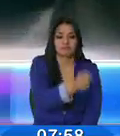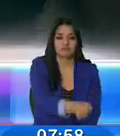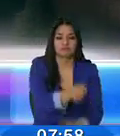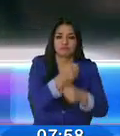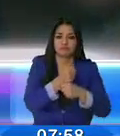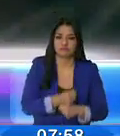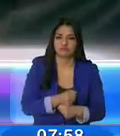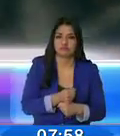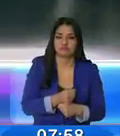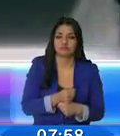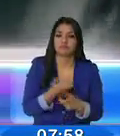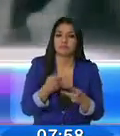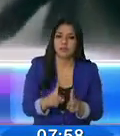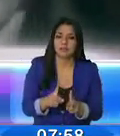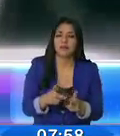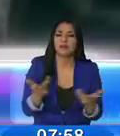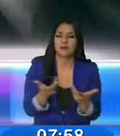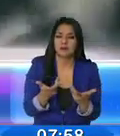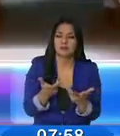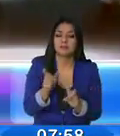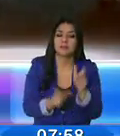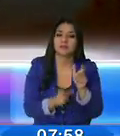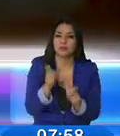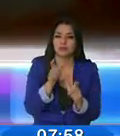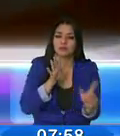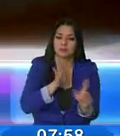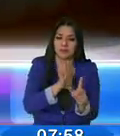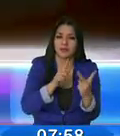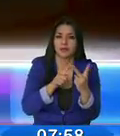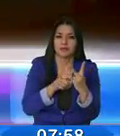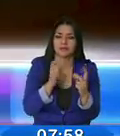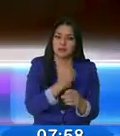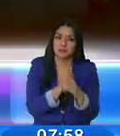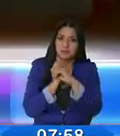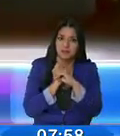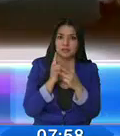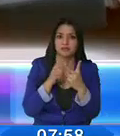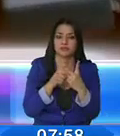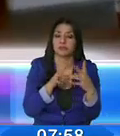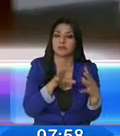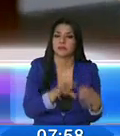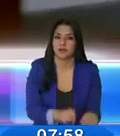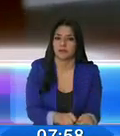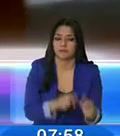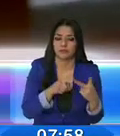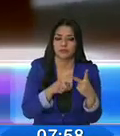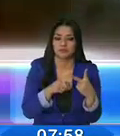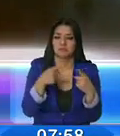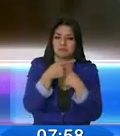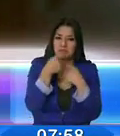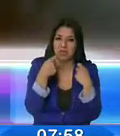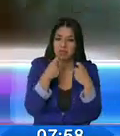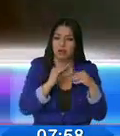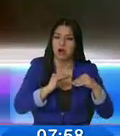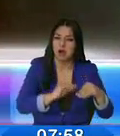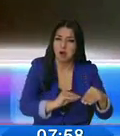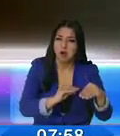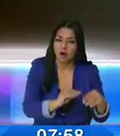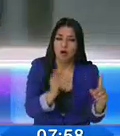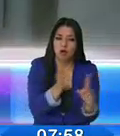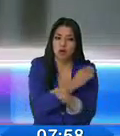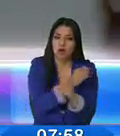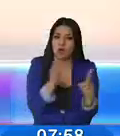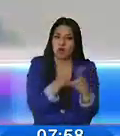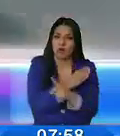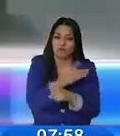acogida, recepción y entrega a través de amenazas, uso de la fuerza o rapto, fraude o abuso de poder para obtener